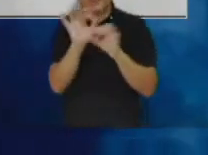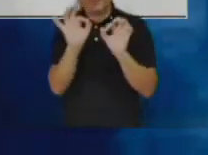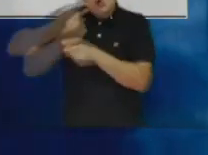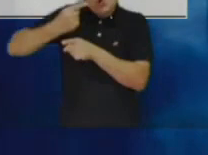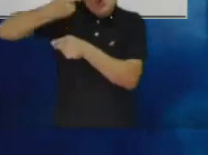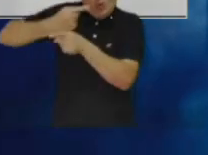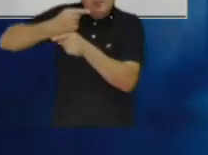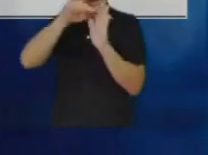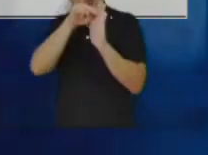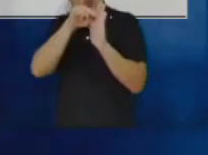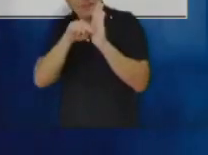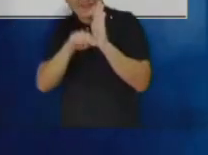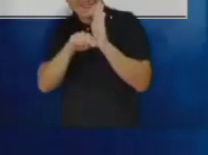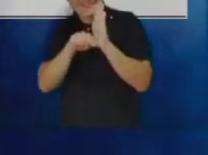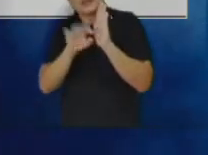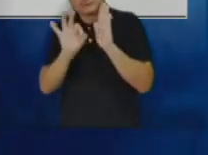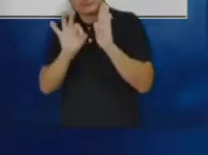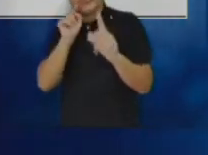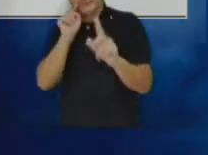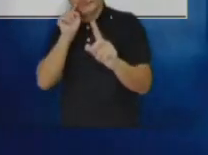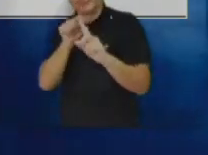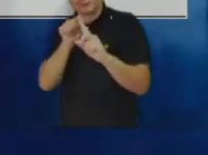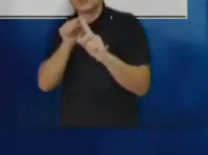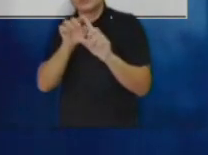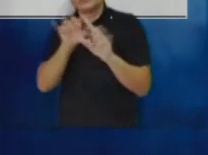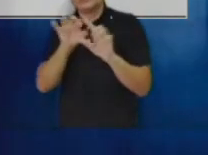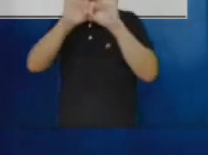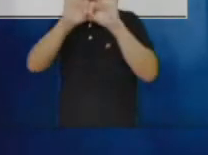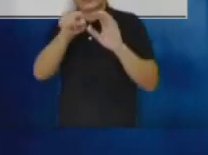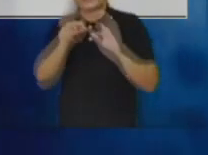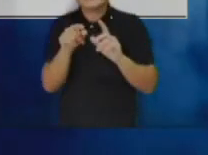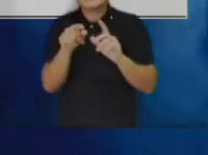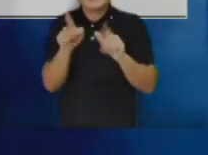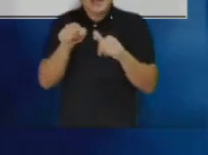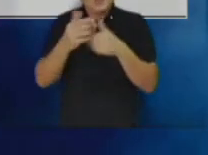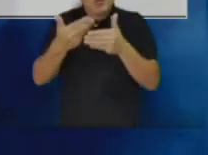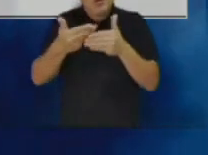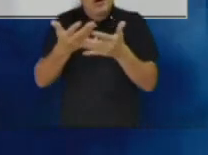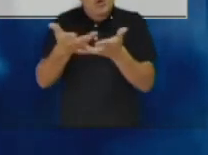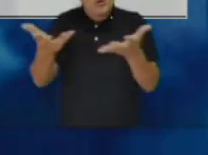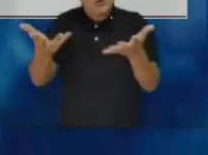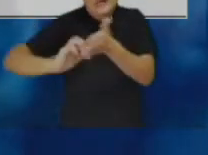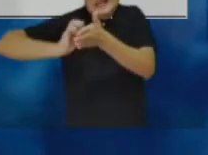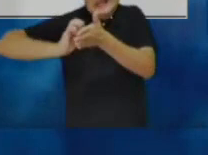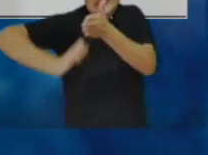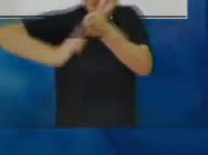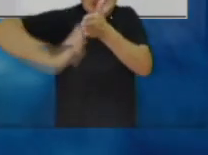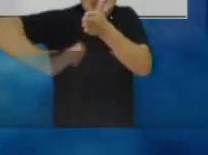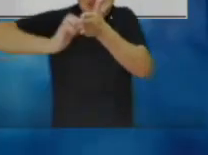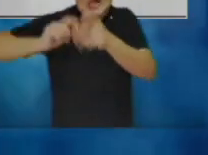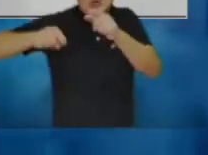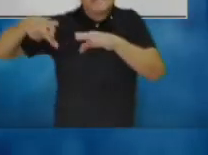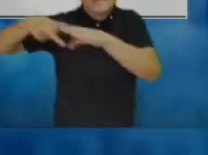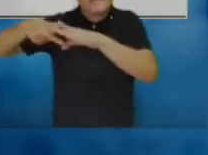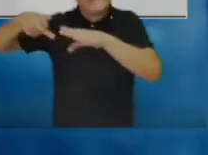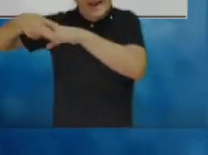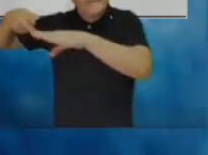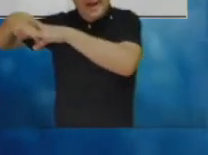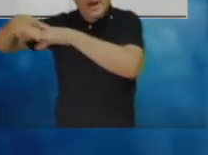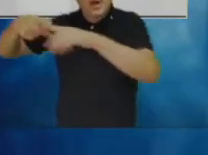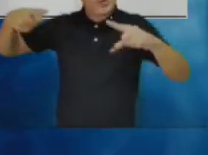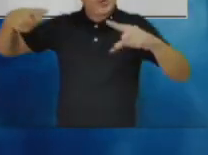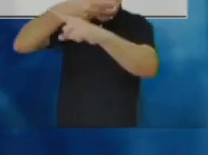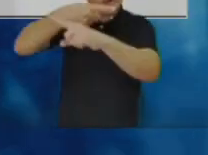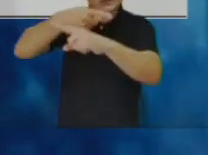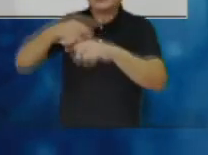regulaciones y, por tanto, reducir a un mínimo o eliminar las interferencias. Este pues